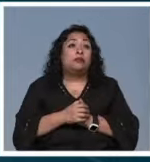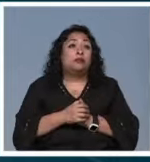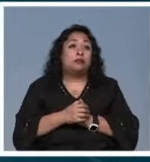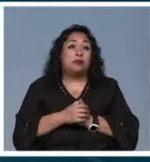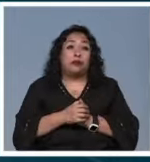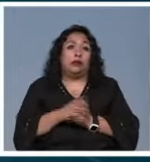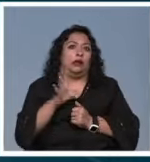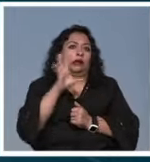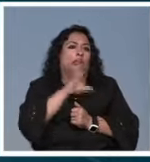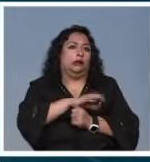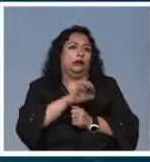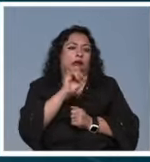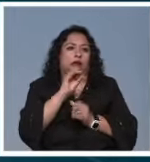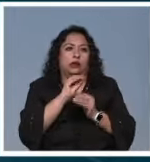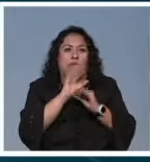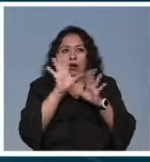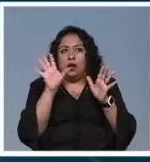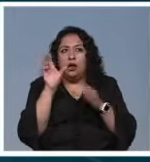que encantado por obviamente seguir